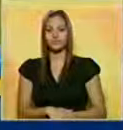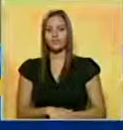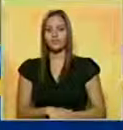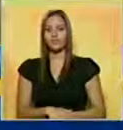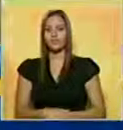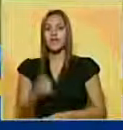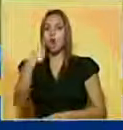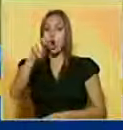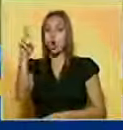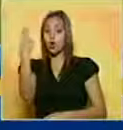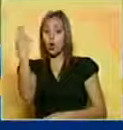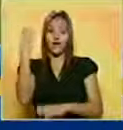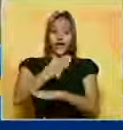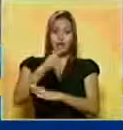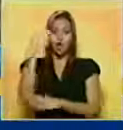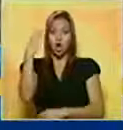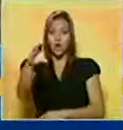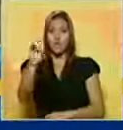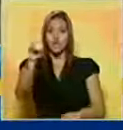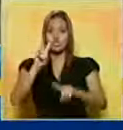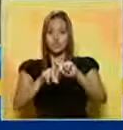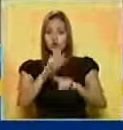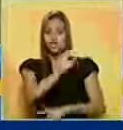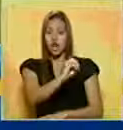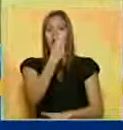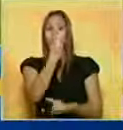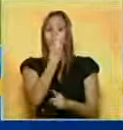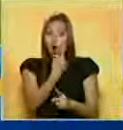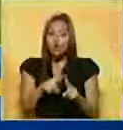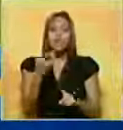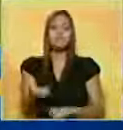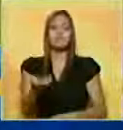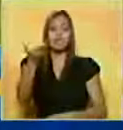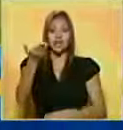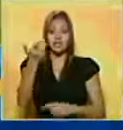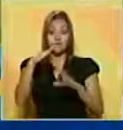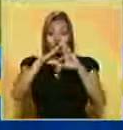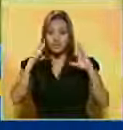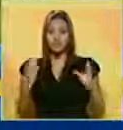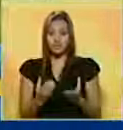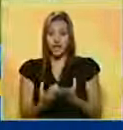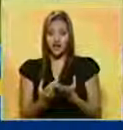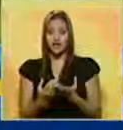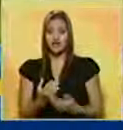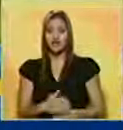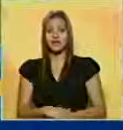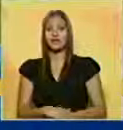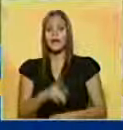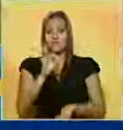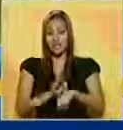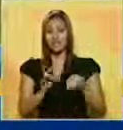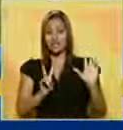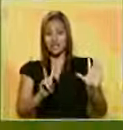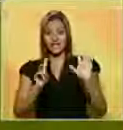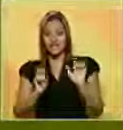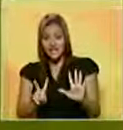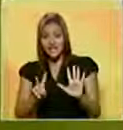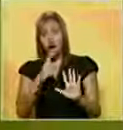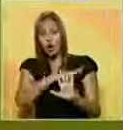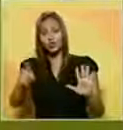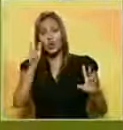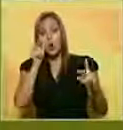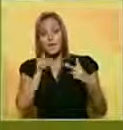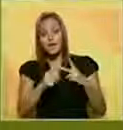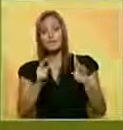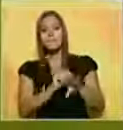Por su parte, Uruguay venció a Colombia 2-0 y dio otro paso importante al Mundial. Edinson Cavani marcó al 77 y Cristian Stuani